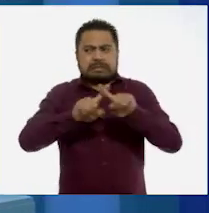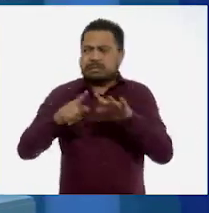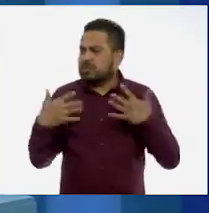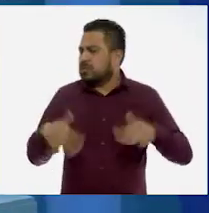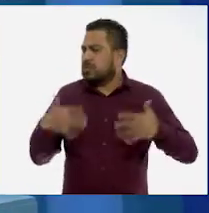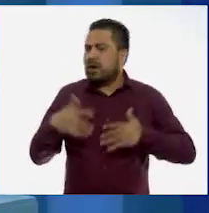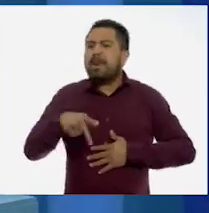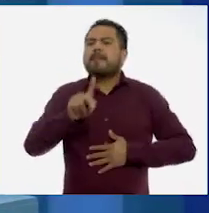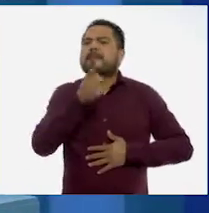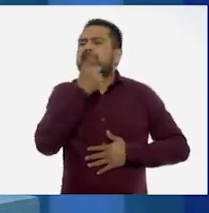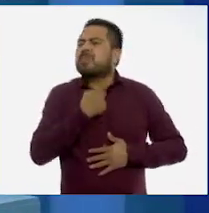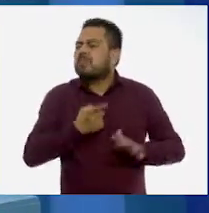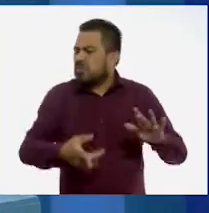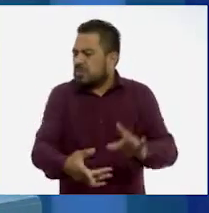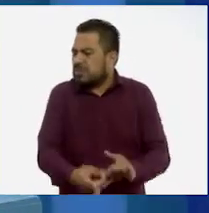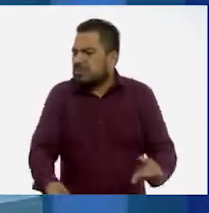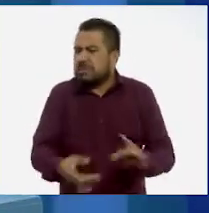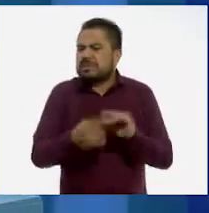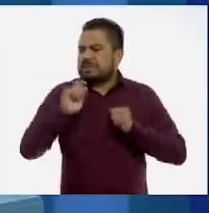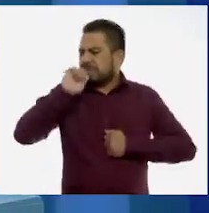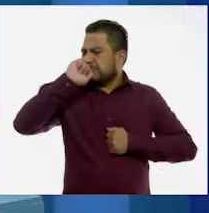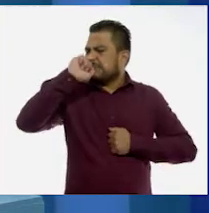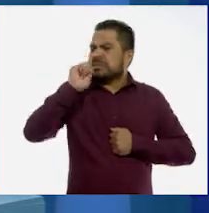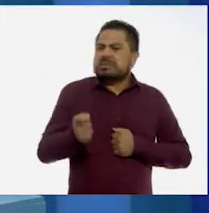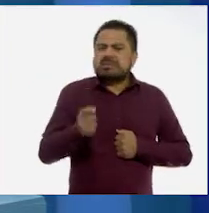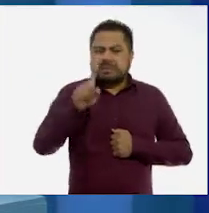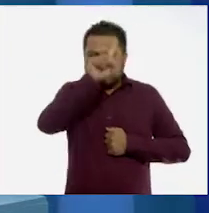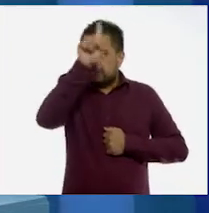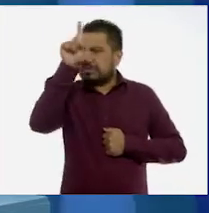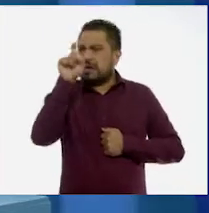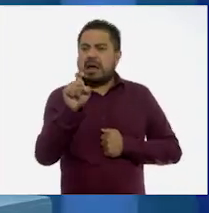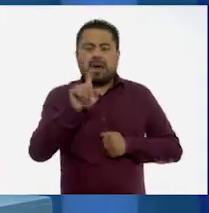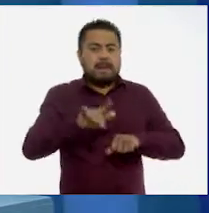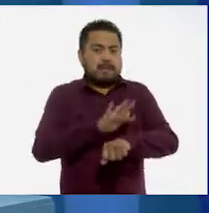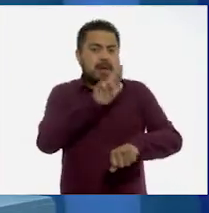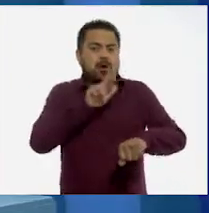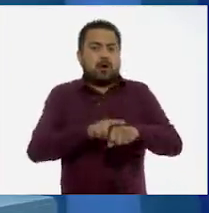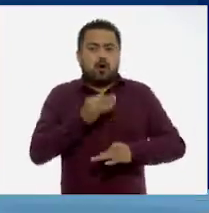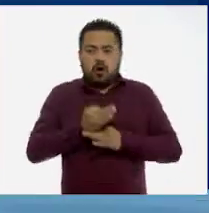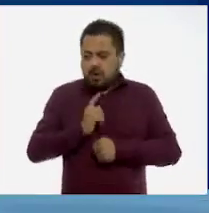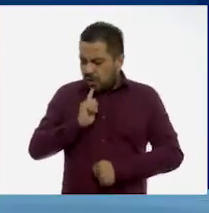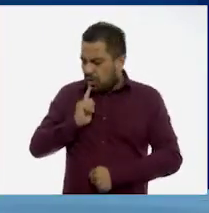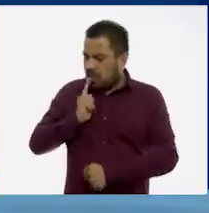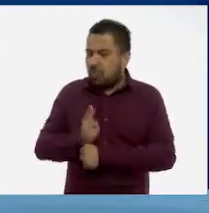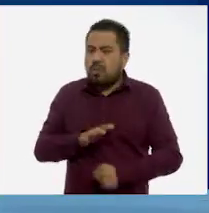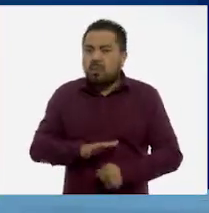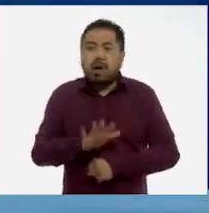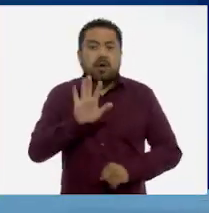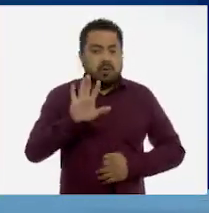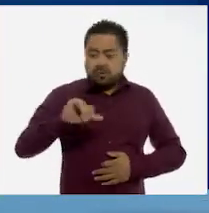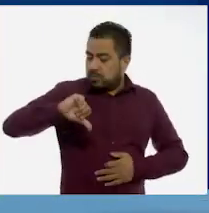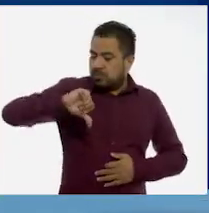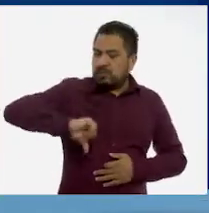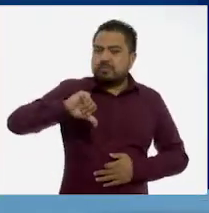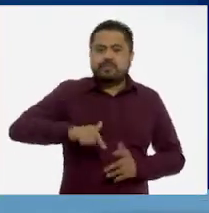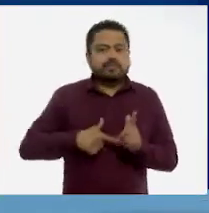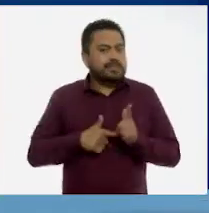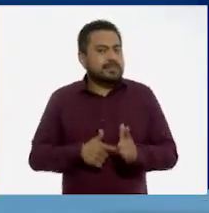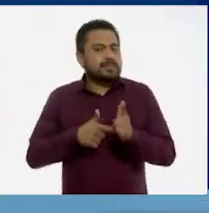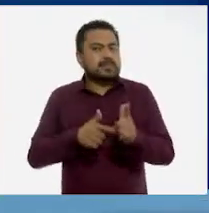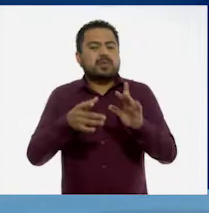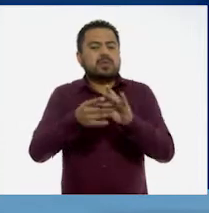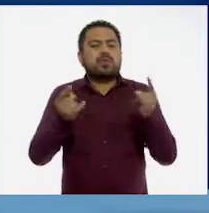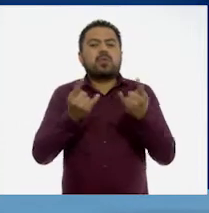Pero cuéntanos, Gaby, ¿qué el misterio es grande? ¿Qué vamos a ver hoy? Pues hoy vamos a seguir con los